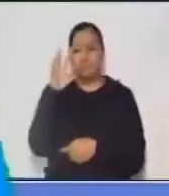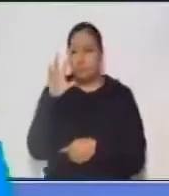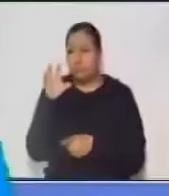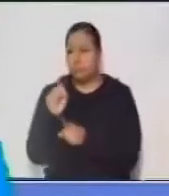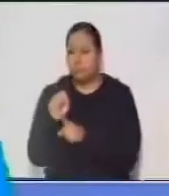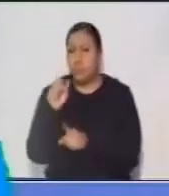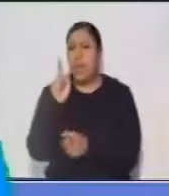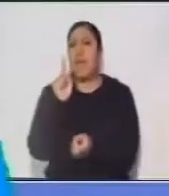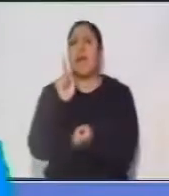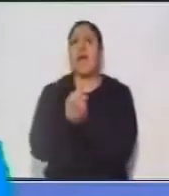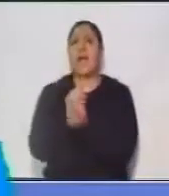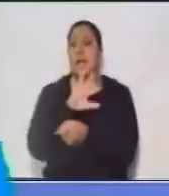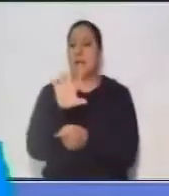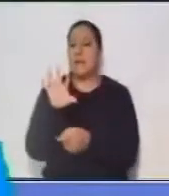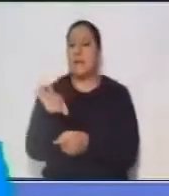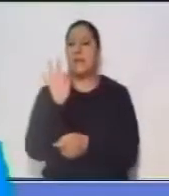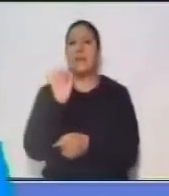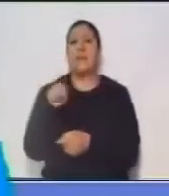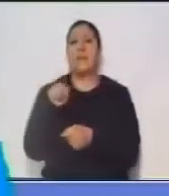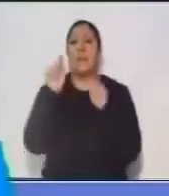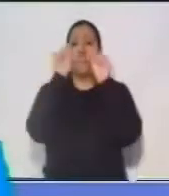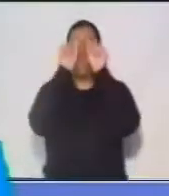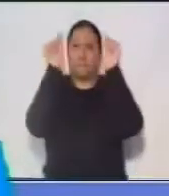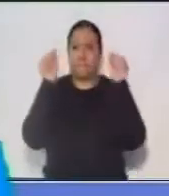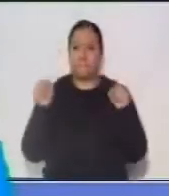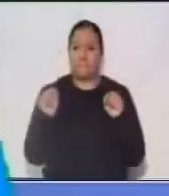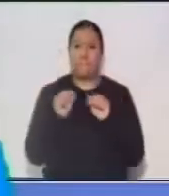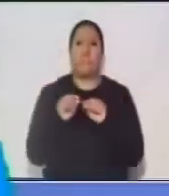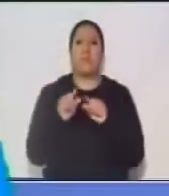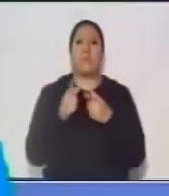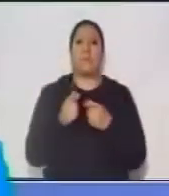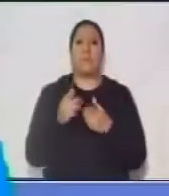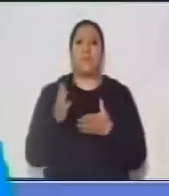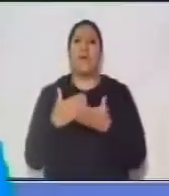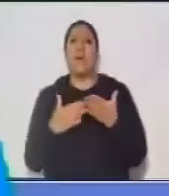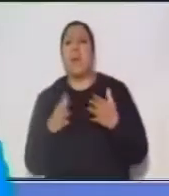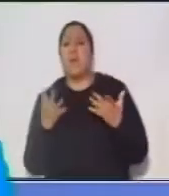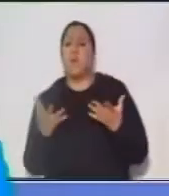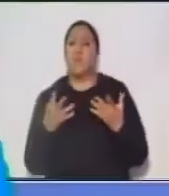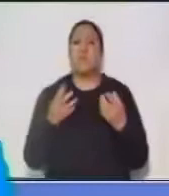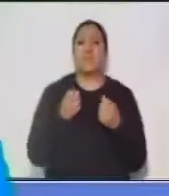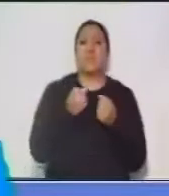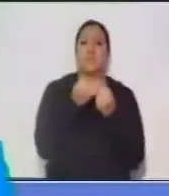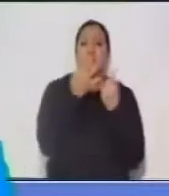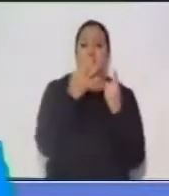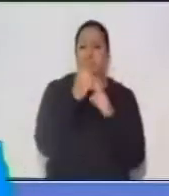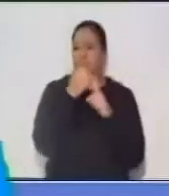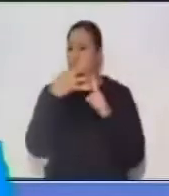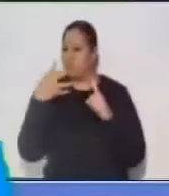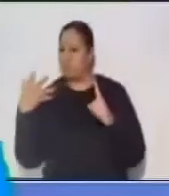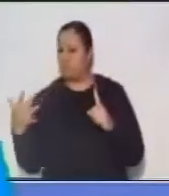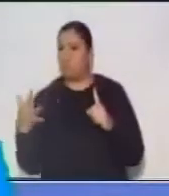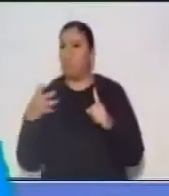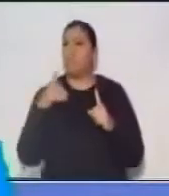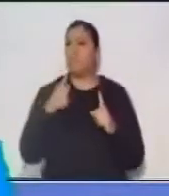perímetro. Algunas fórmulas te van a aparecer como 2A más 2B.